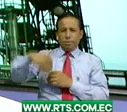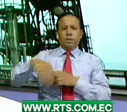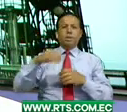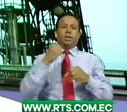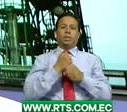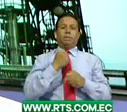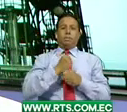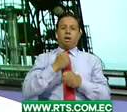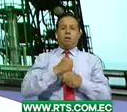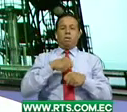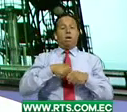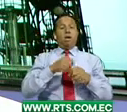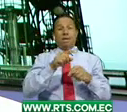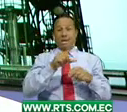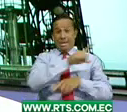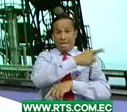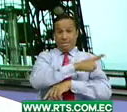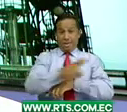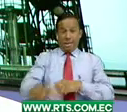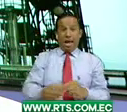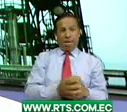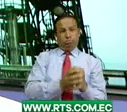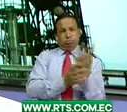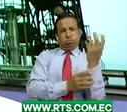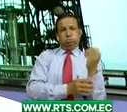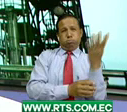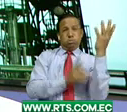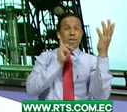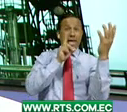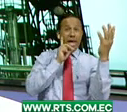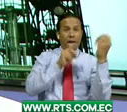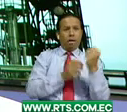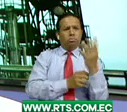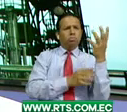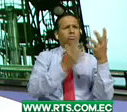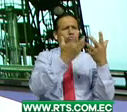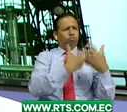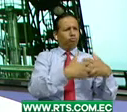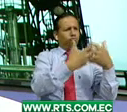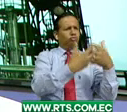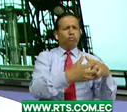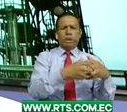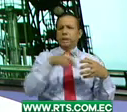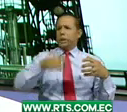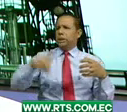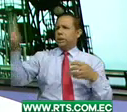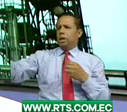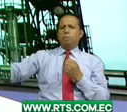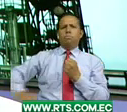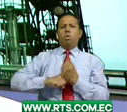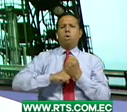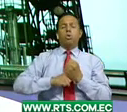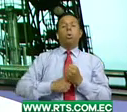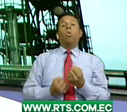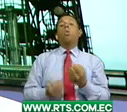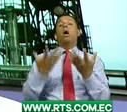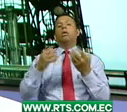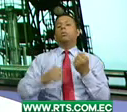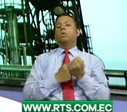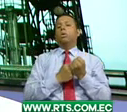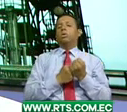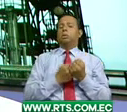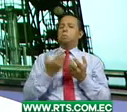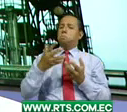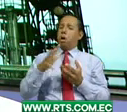el ministro de Energía, José Augusto Briones, quien visitó la provincia de Santa Elena. El monto que se necesita para intervenir